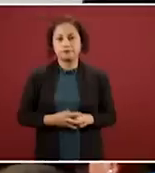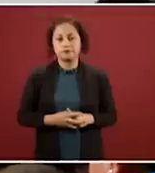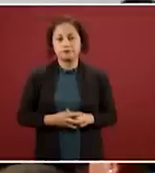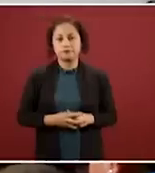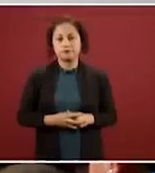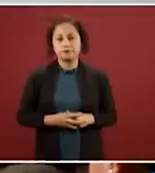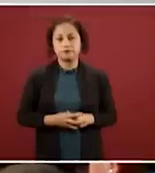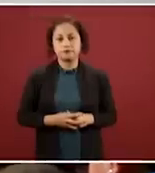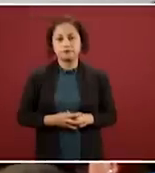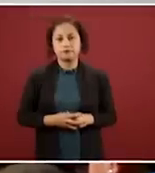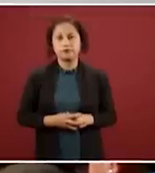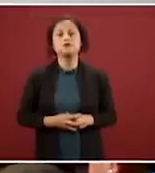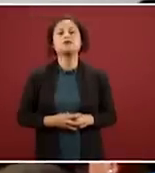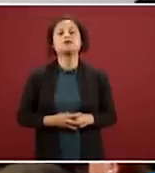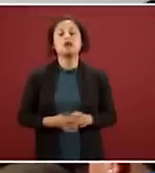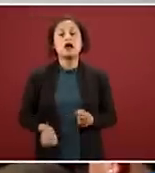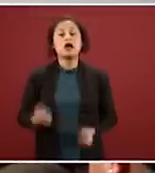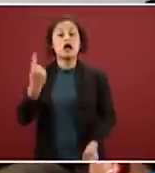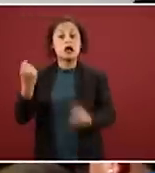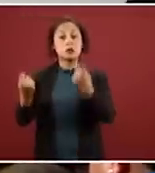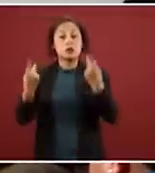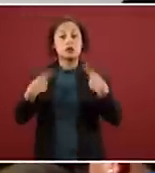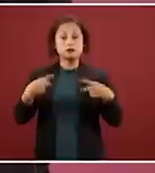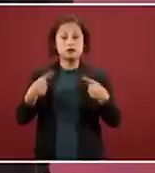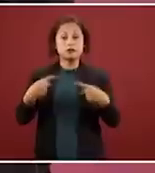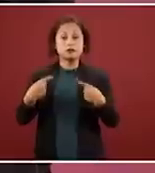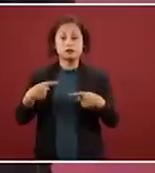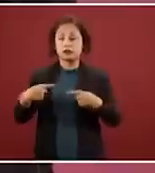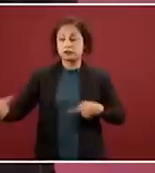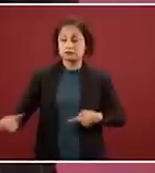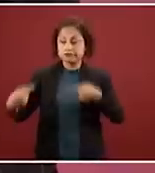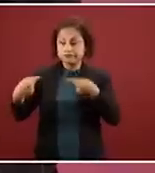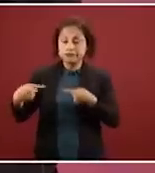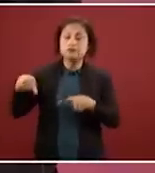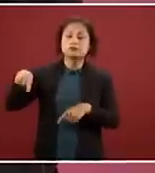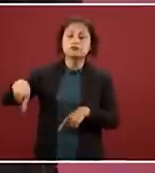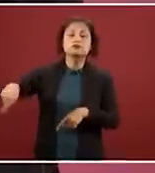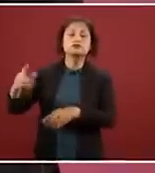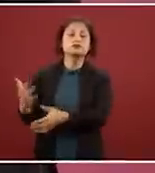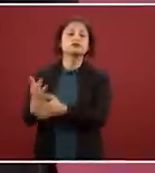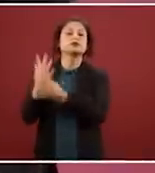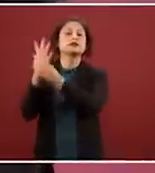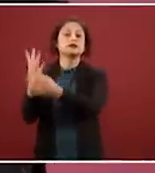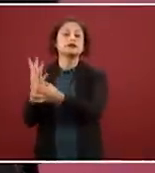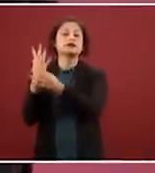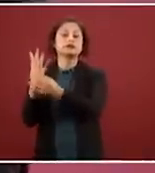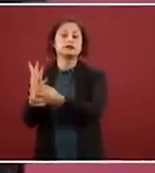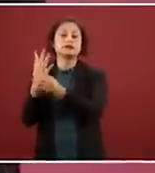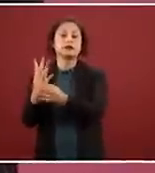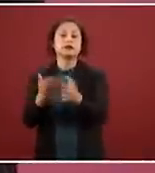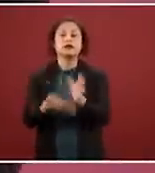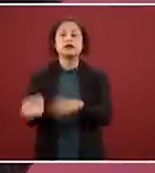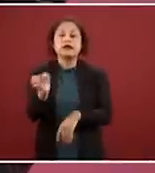dan gusto algunos adversarios diciendo de que en este mes vienen